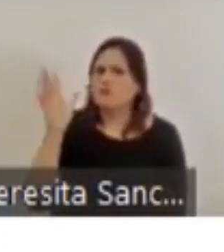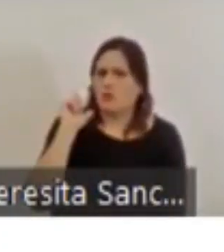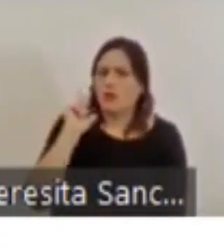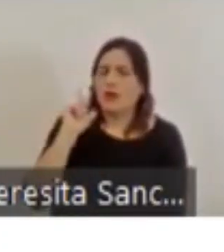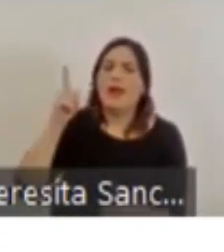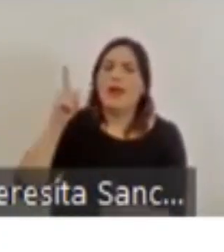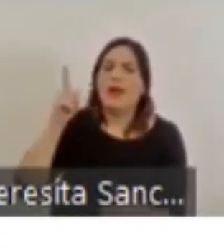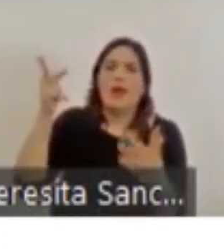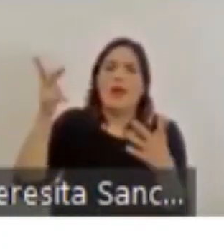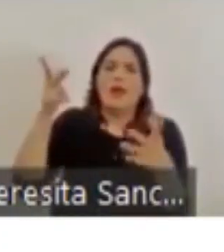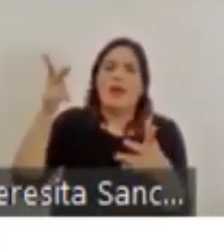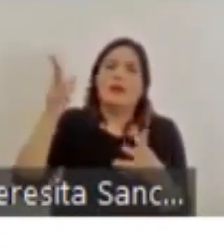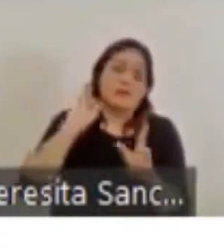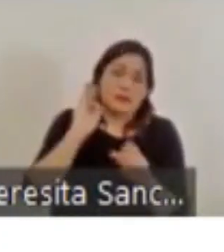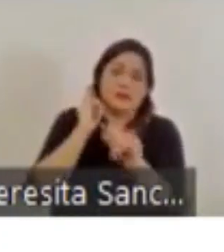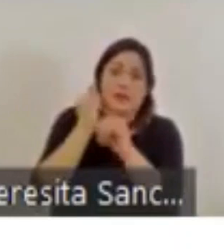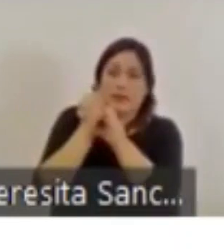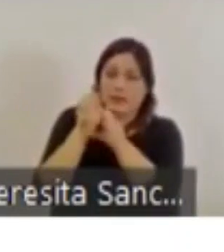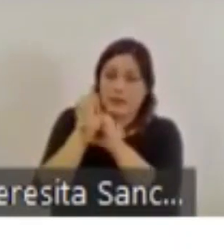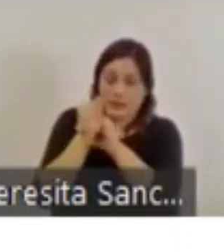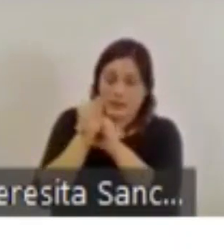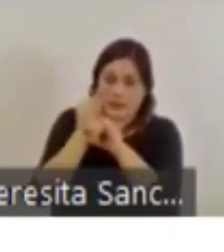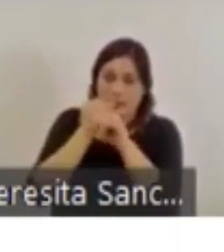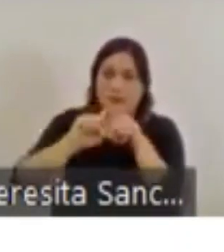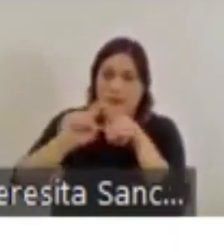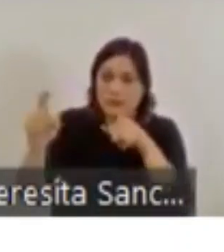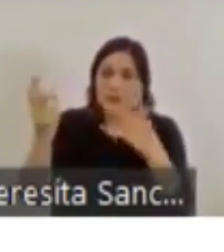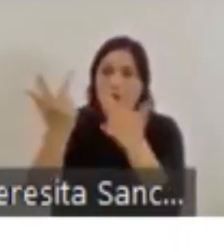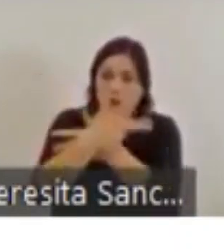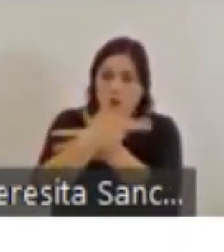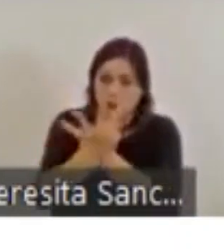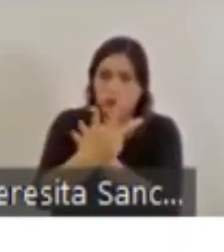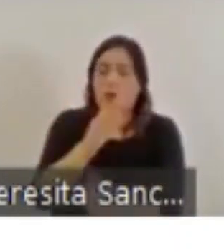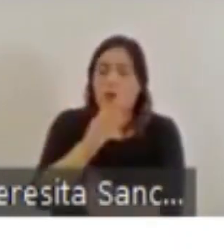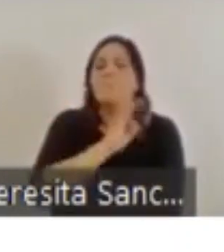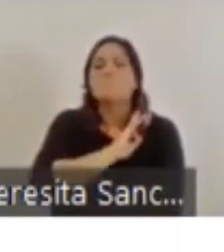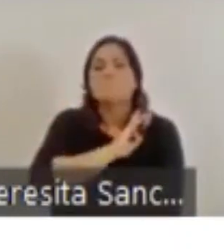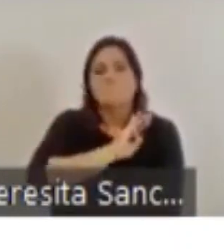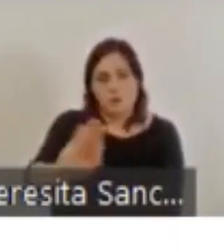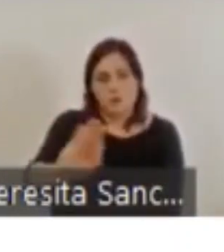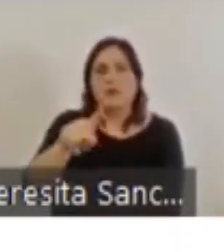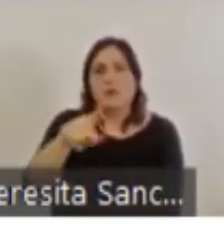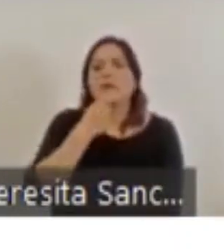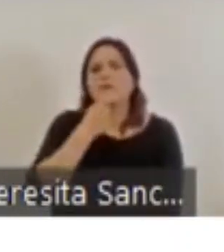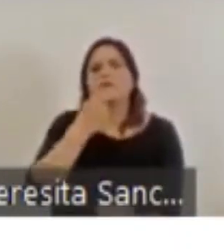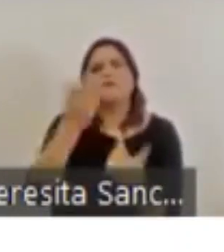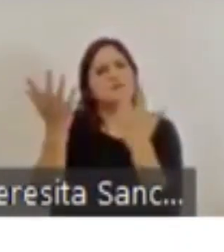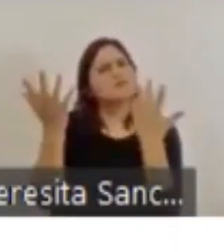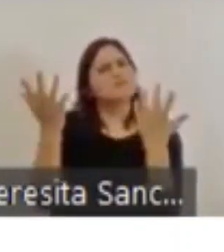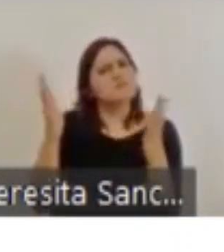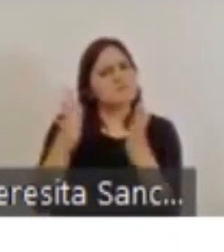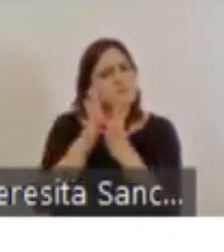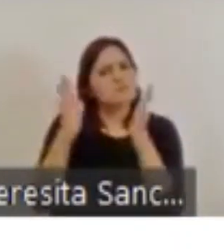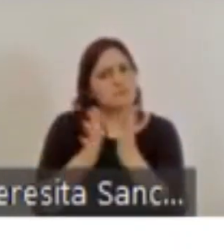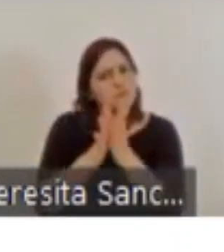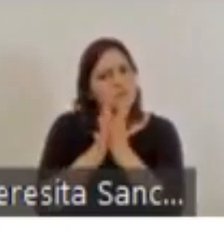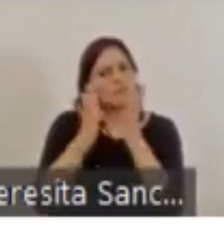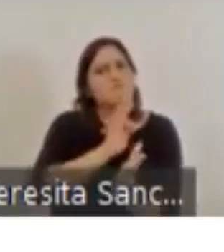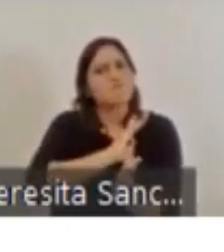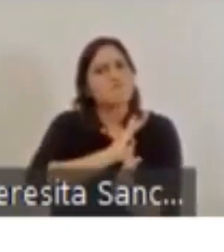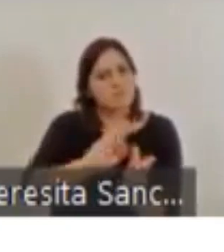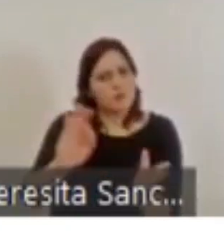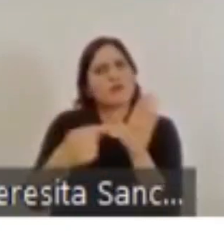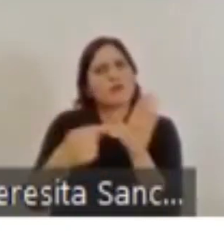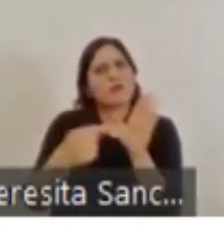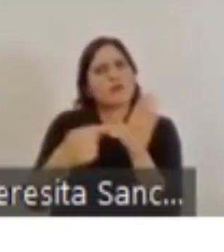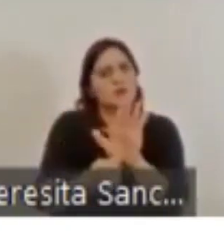vía virtual en las que puedan participar los niños, ¿por qué no? Ahorita me gustaría